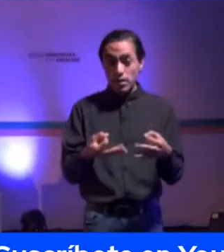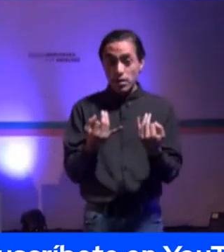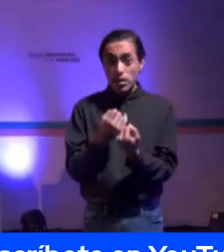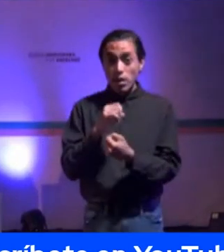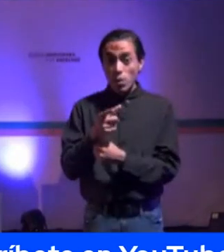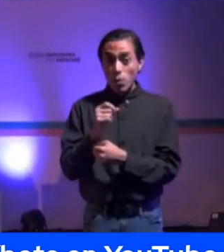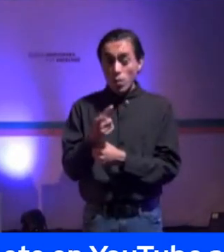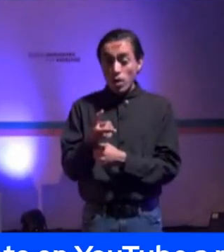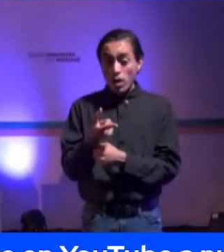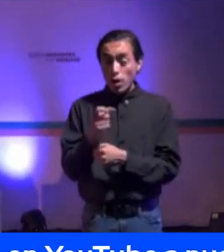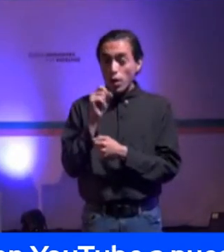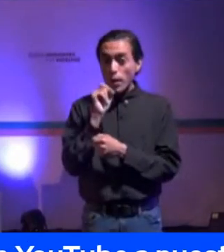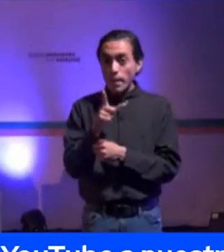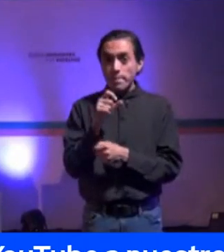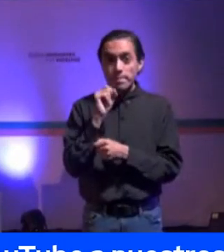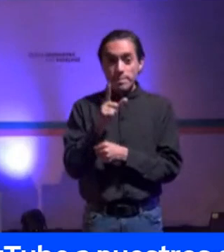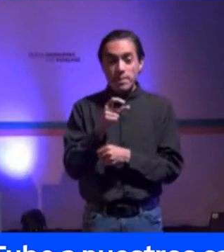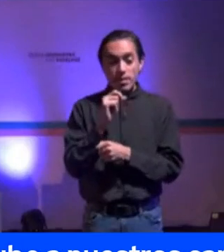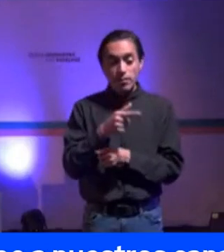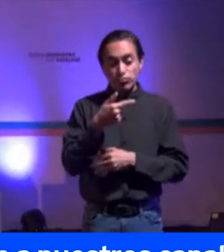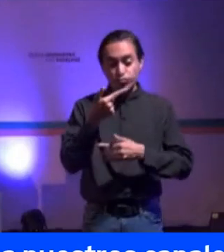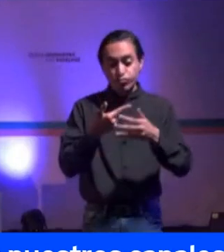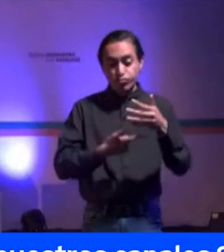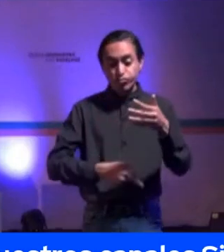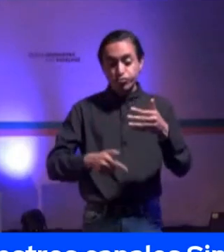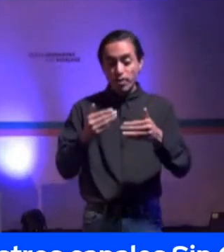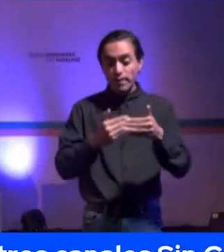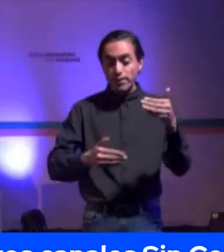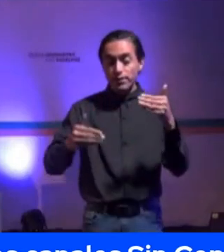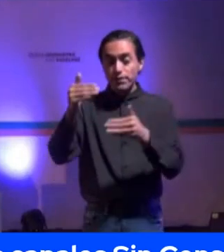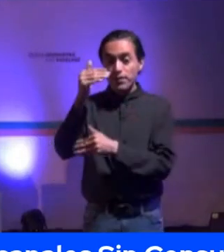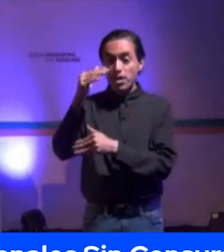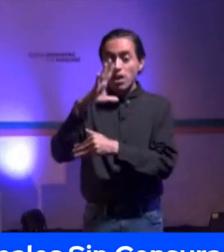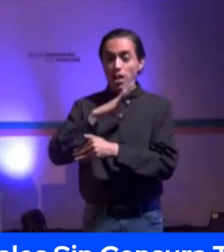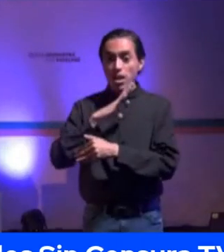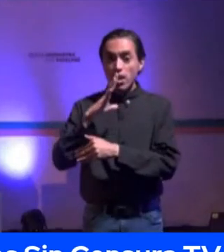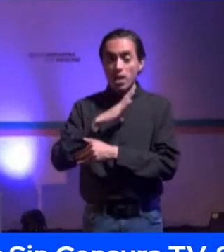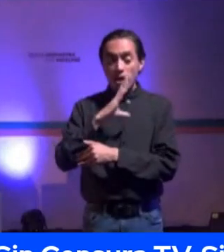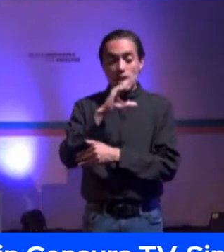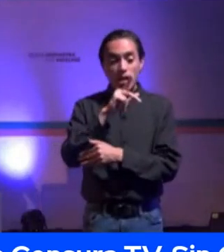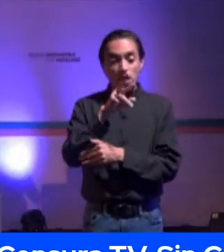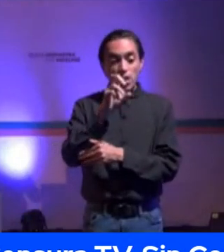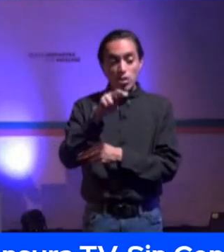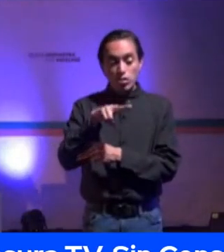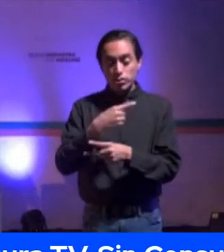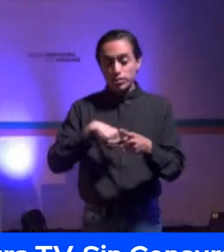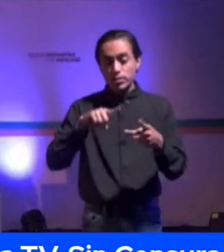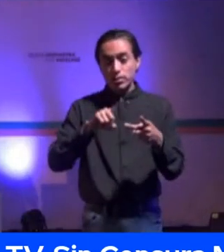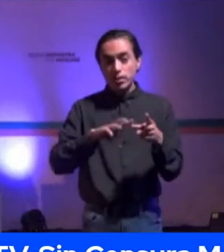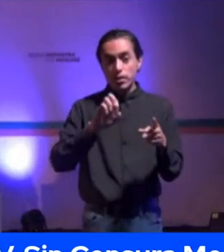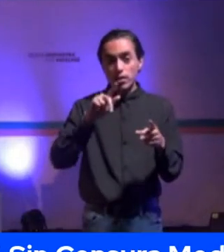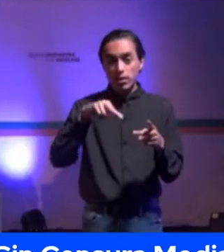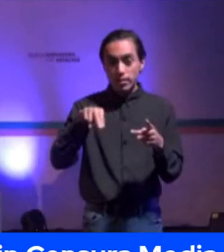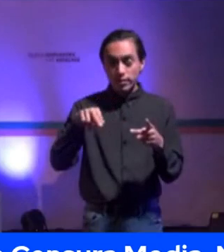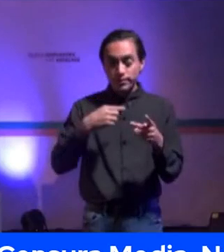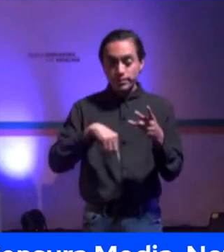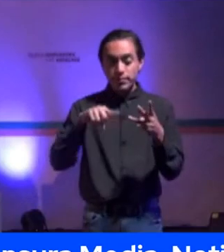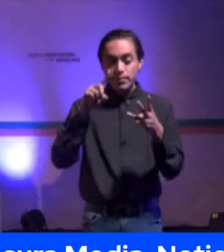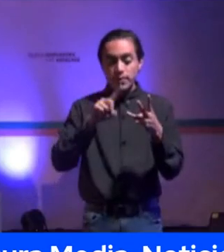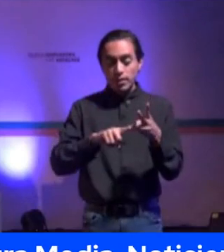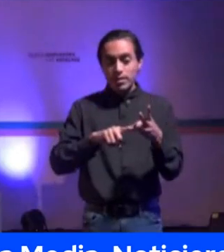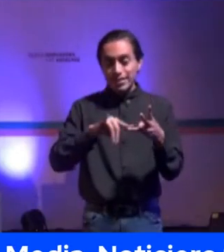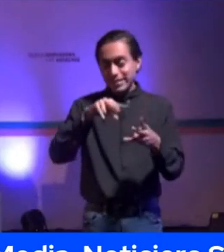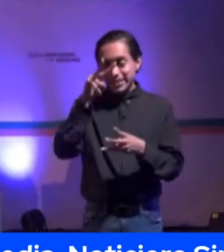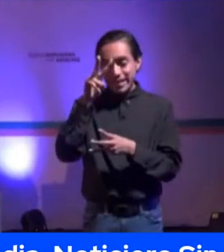mismos medios los que encabezan la lista desde Calderón, desde Peña Nieto. Si bien es cierto, no se